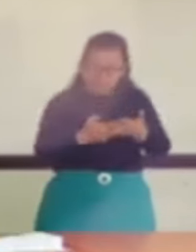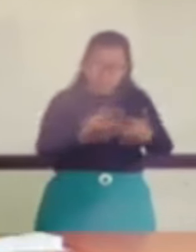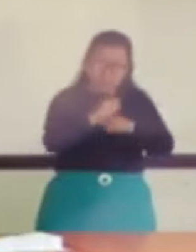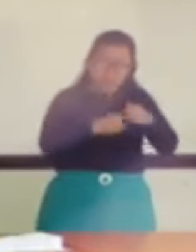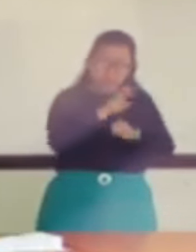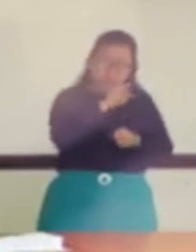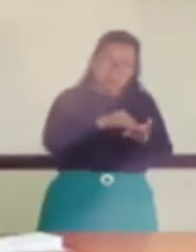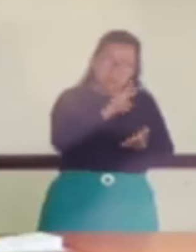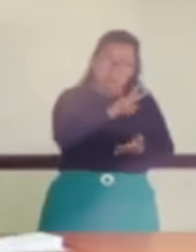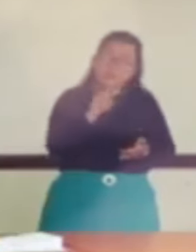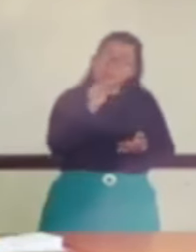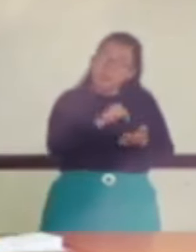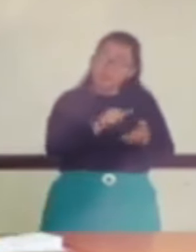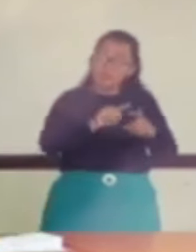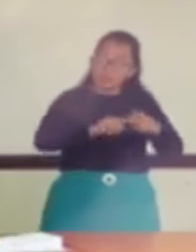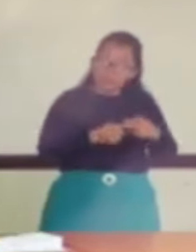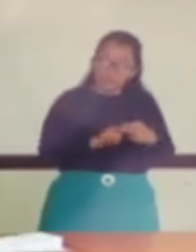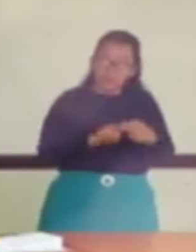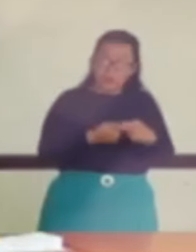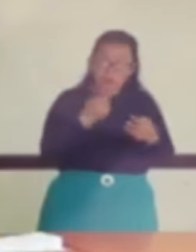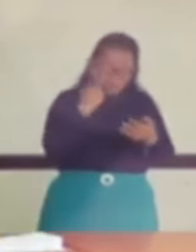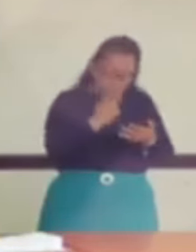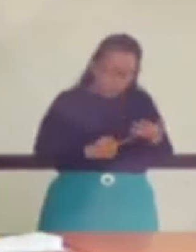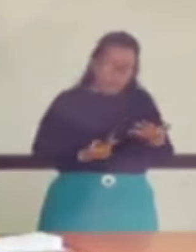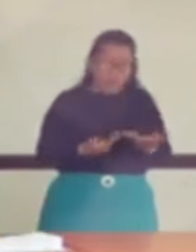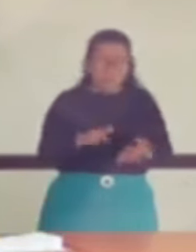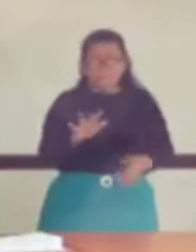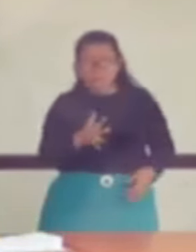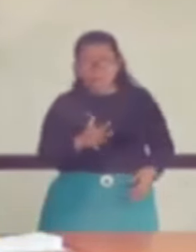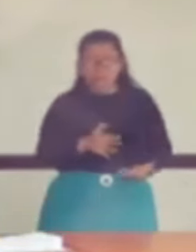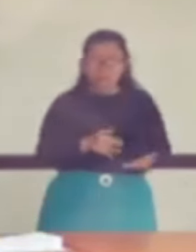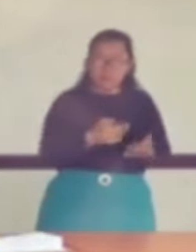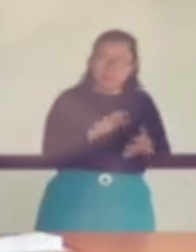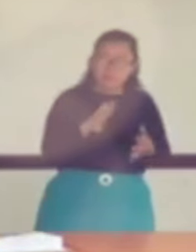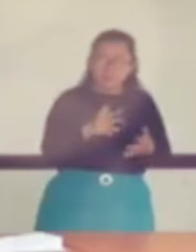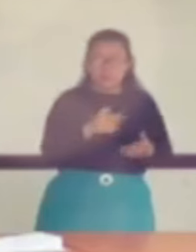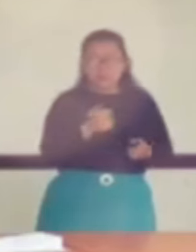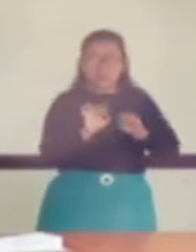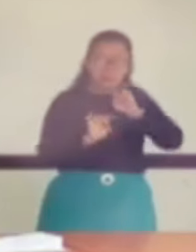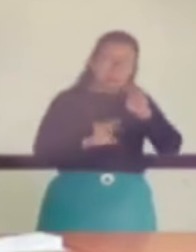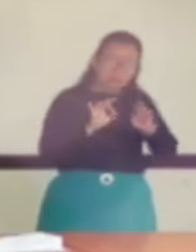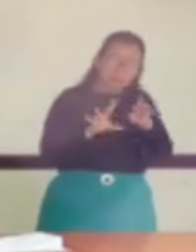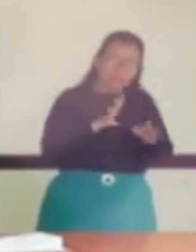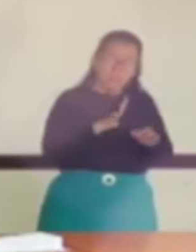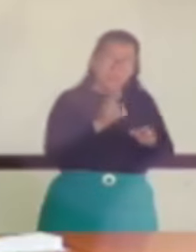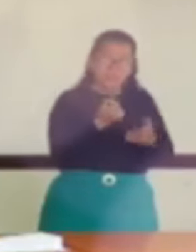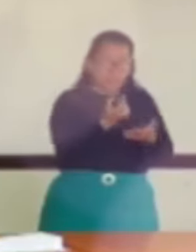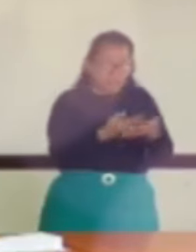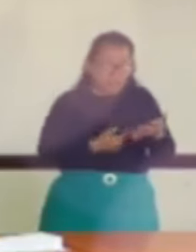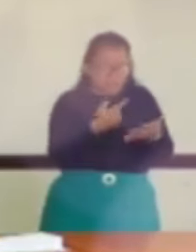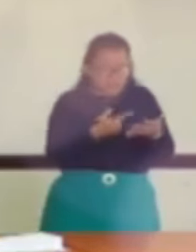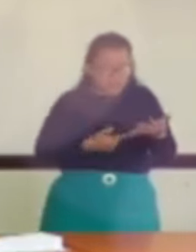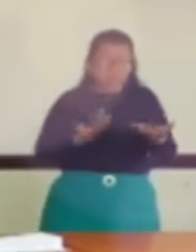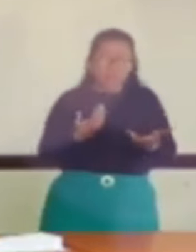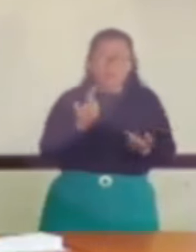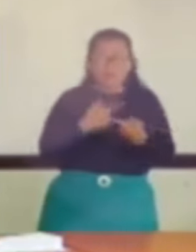2022, pues diríamos que más o menos cuadra, digo más o menos porque habían algunos pequeños faltantes. Entonces, si